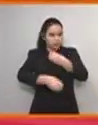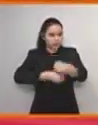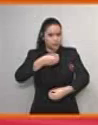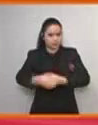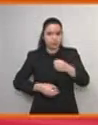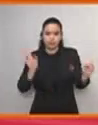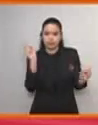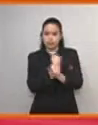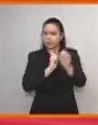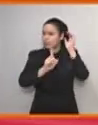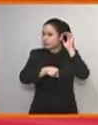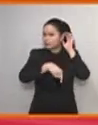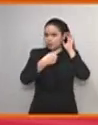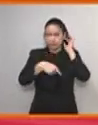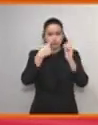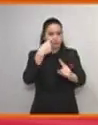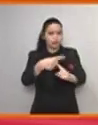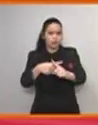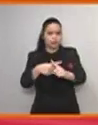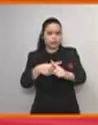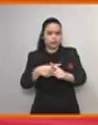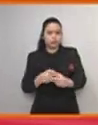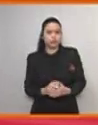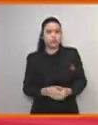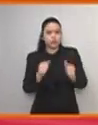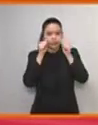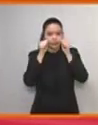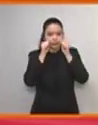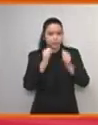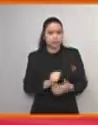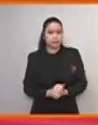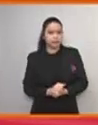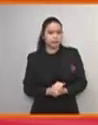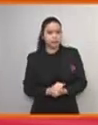ganadora para multi x atentos